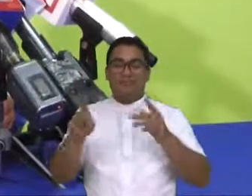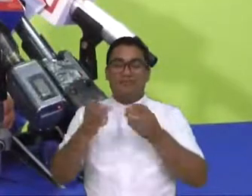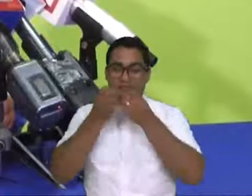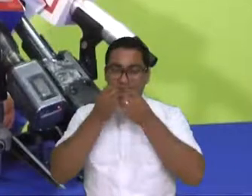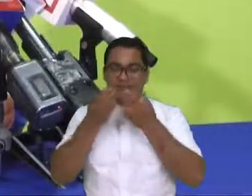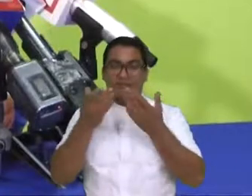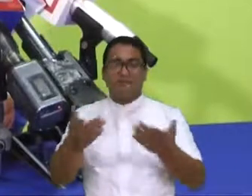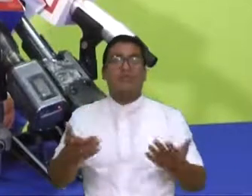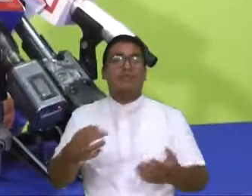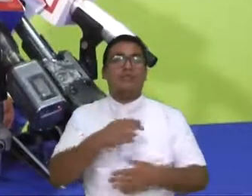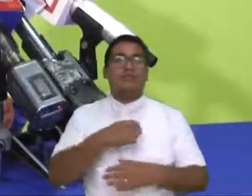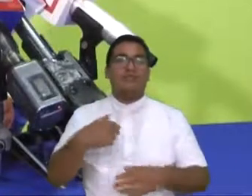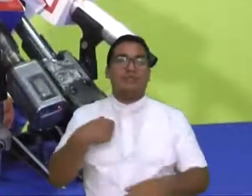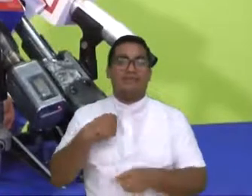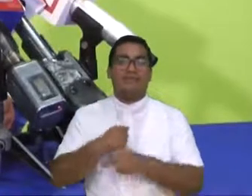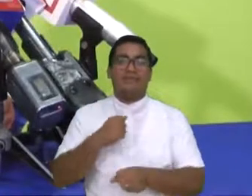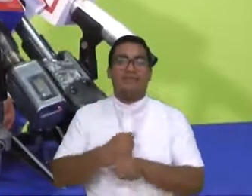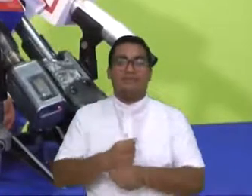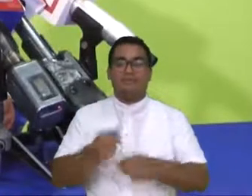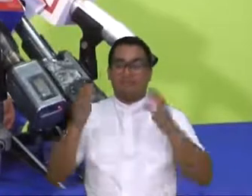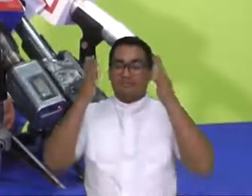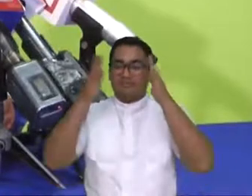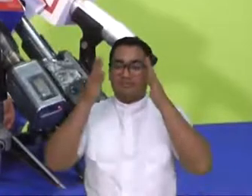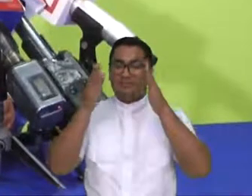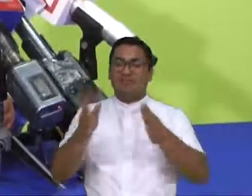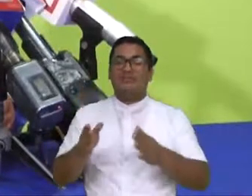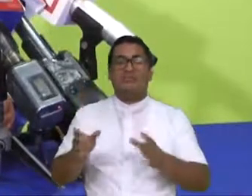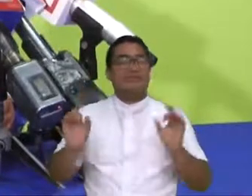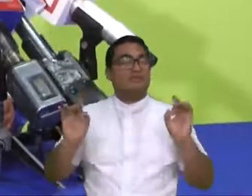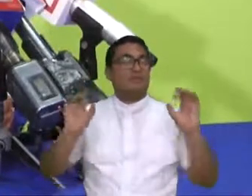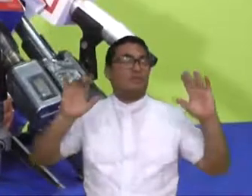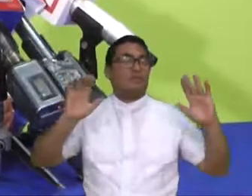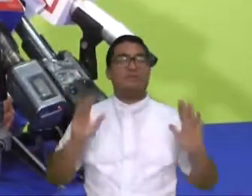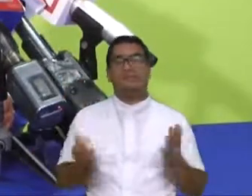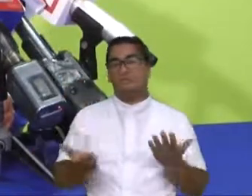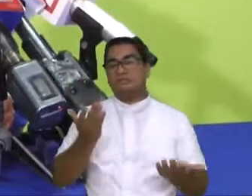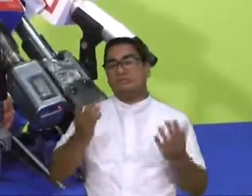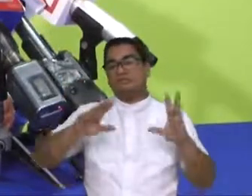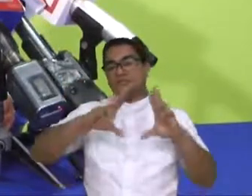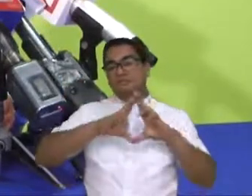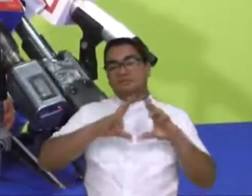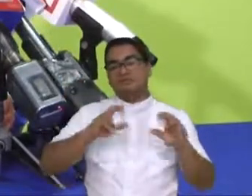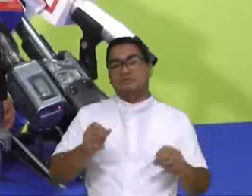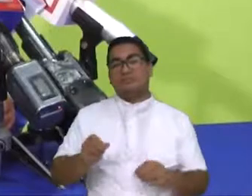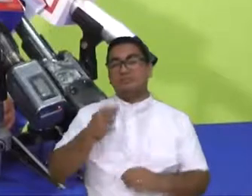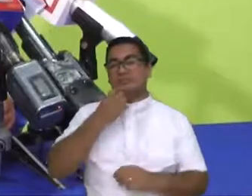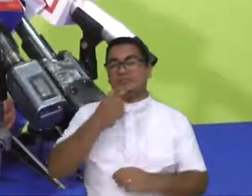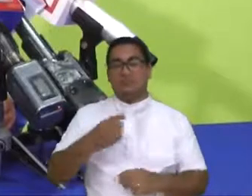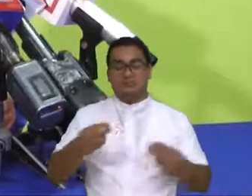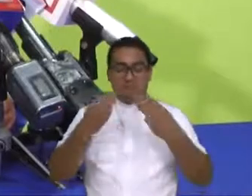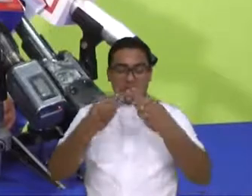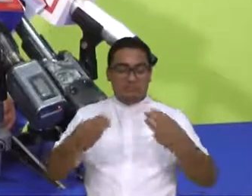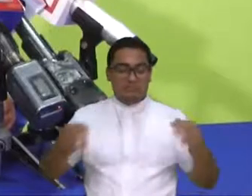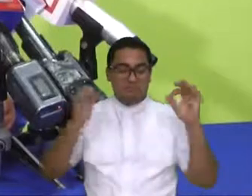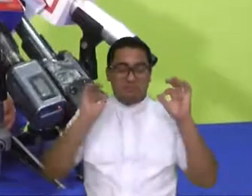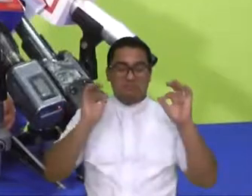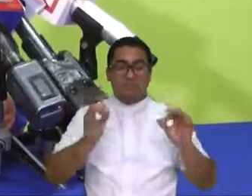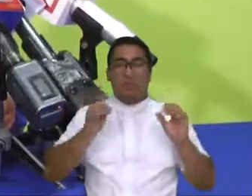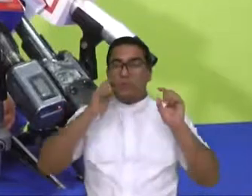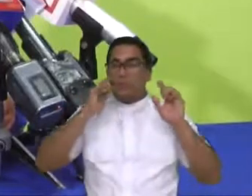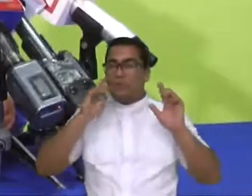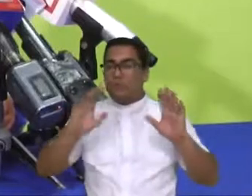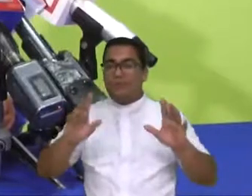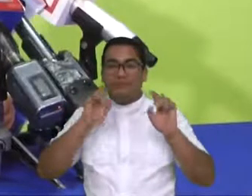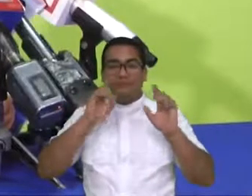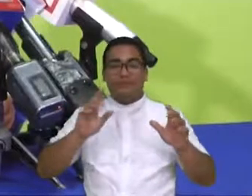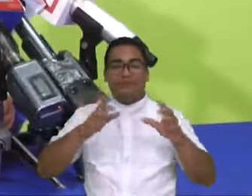equipos que van a asegurar la atención de los primeros casos si se llegasen a presentar. Y también contamos con el equipamiento básico de protección